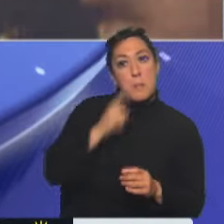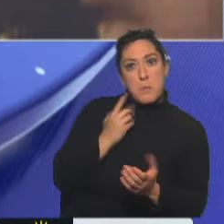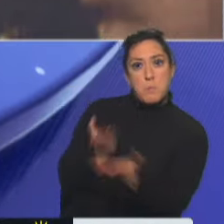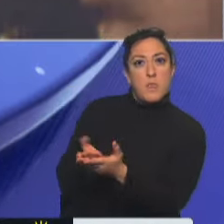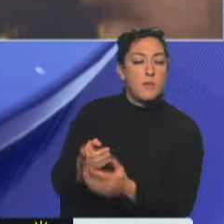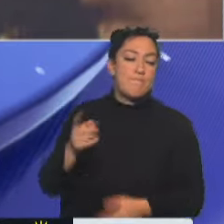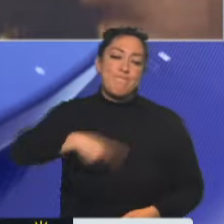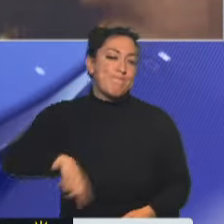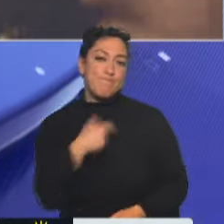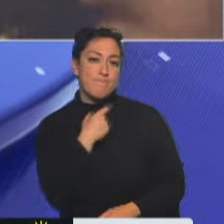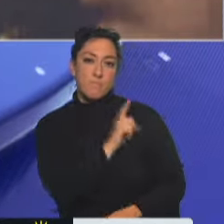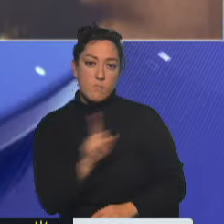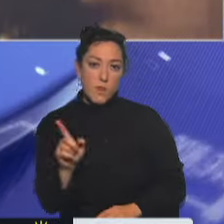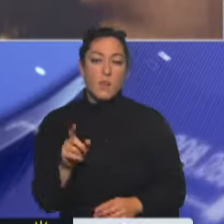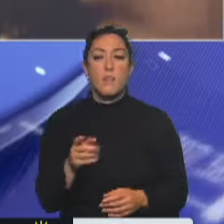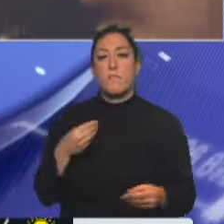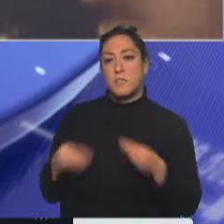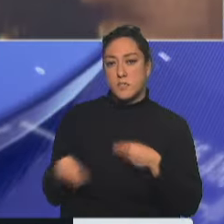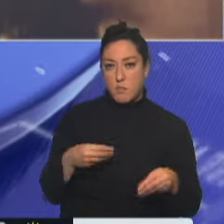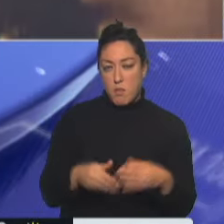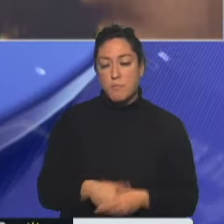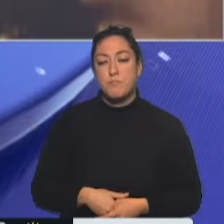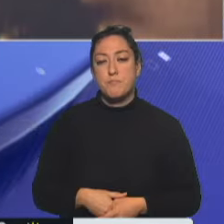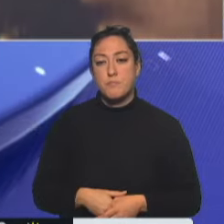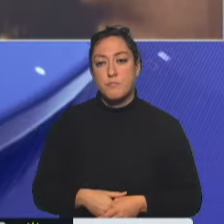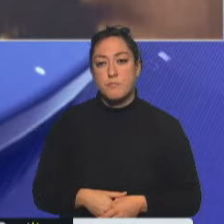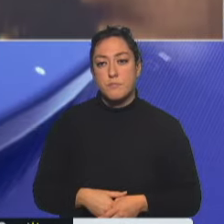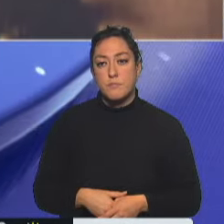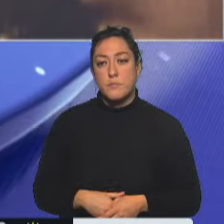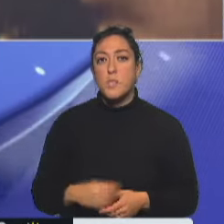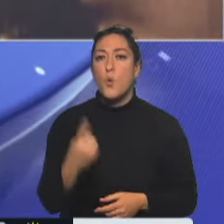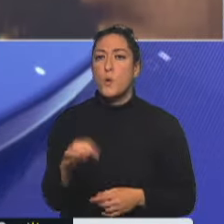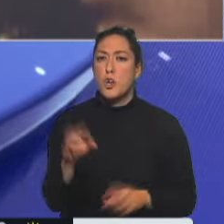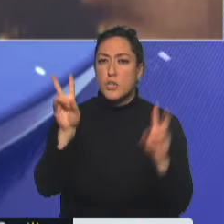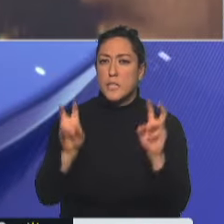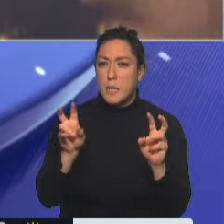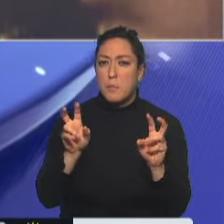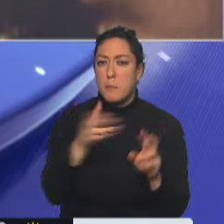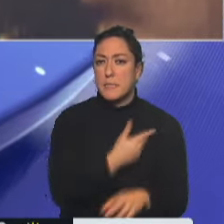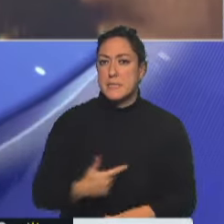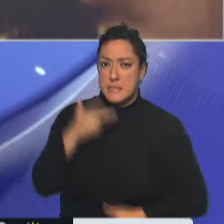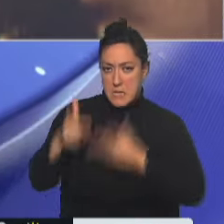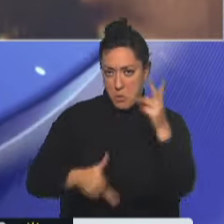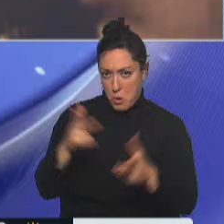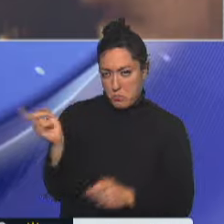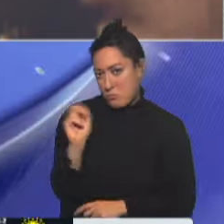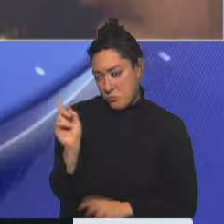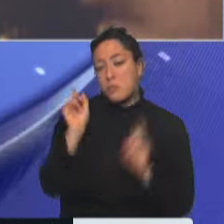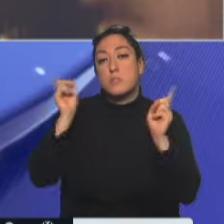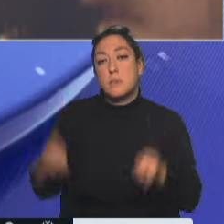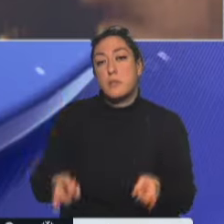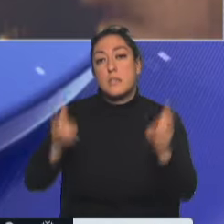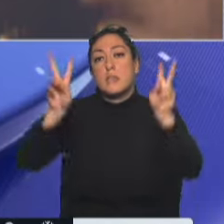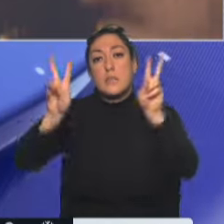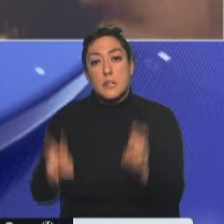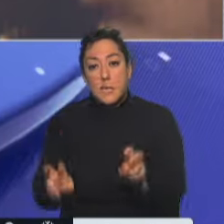cambiaria más flexible. Pero eso no fue de lo único que habló el presidente Javier Milei. También tocó un tema sobre